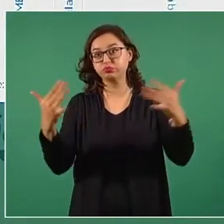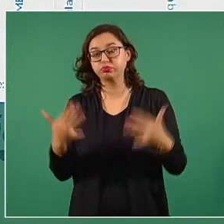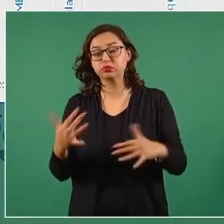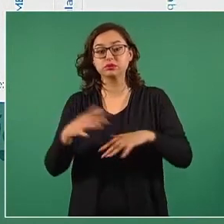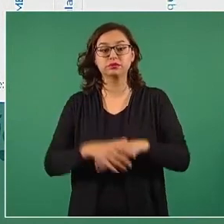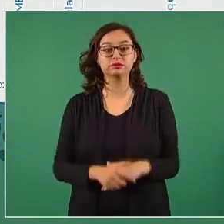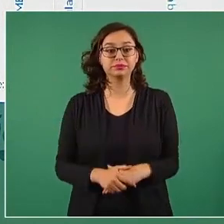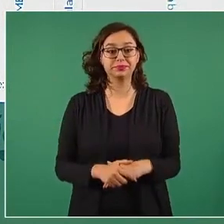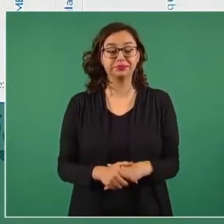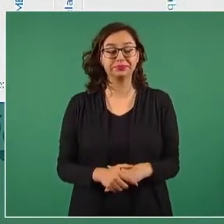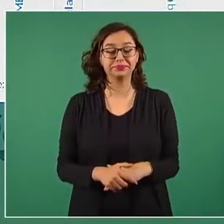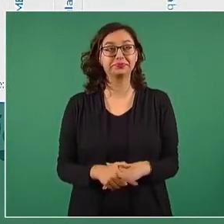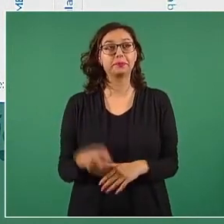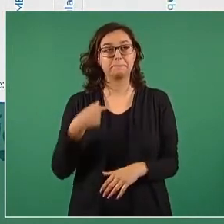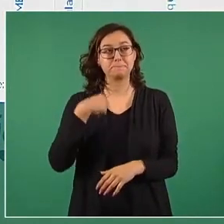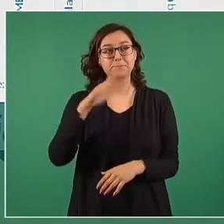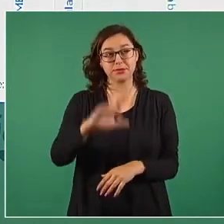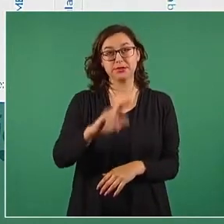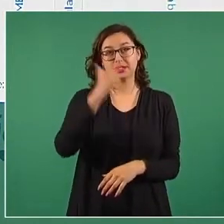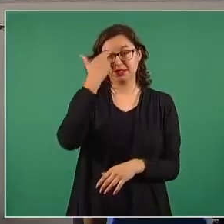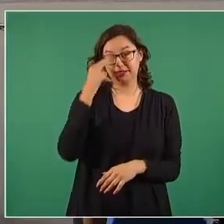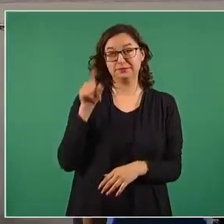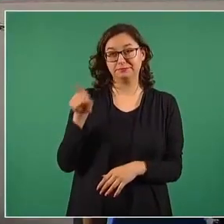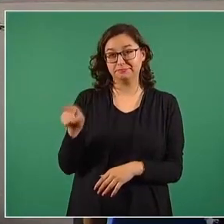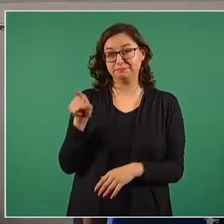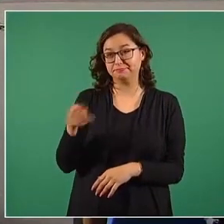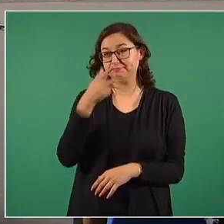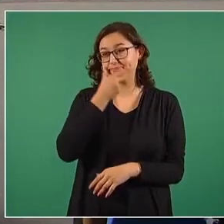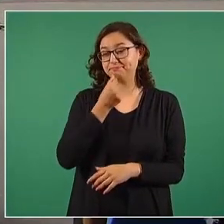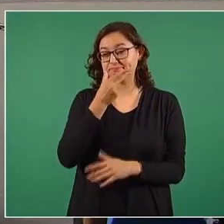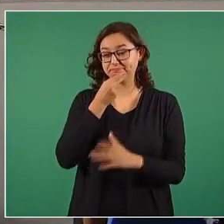termina la entrevista y aún